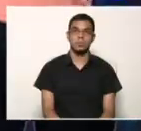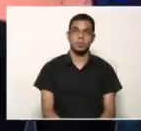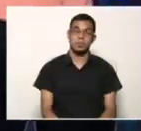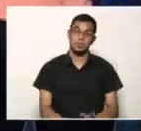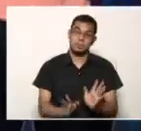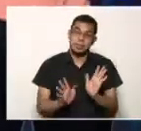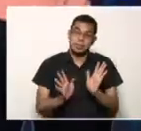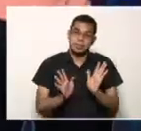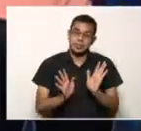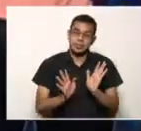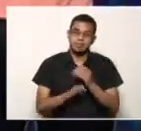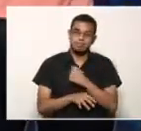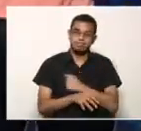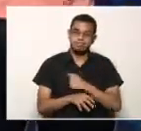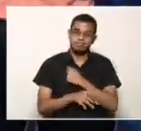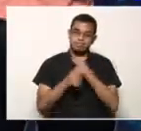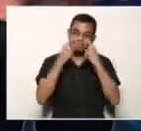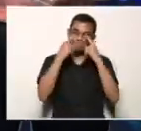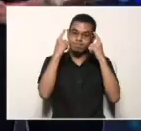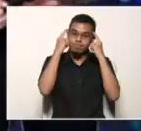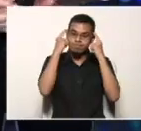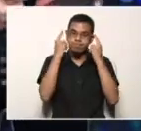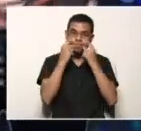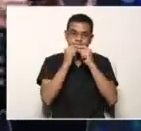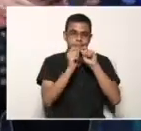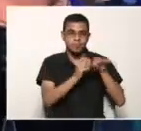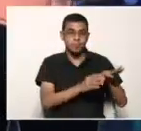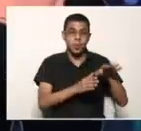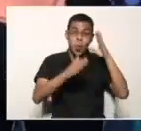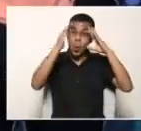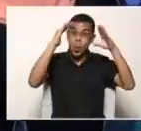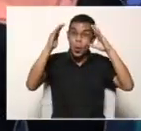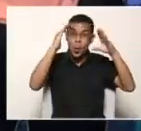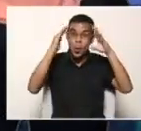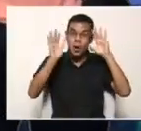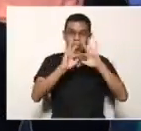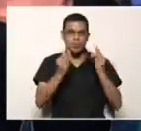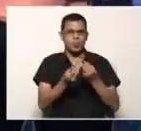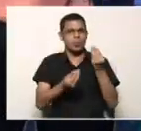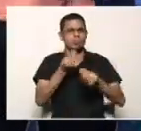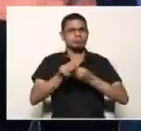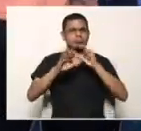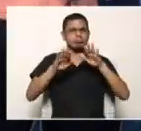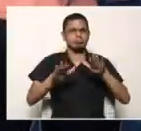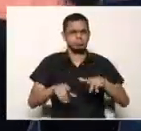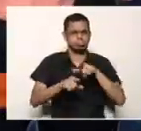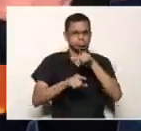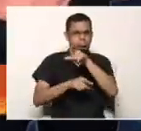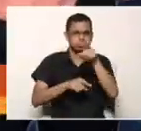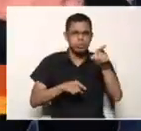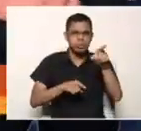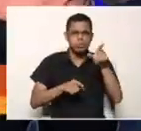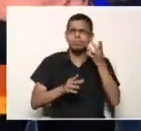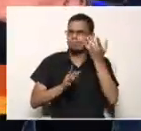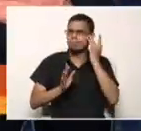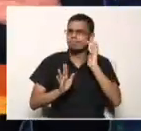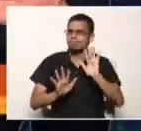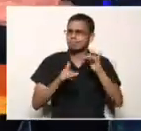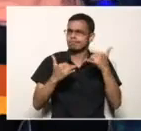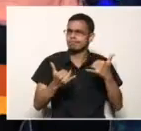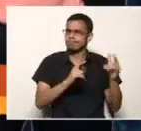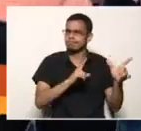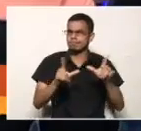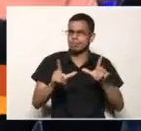Para quitarnos el tapabocas. Hola, hola familia, ¿cómo están por allá en casita? Yo espero que estén preparados porque